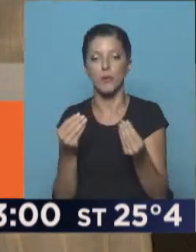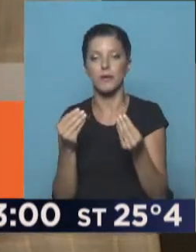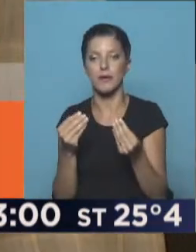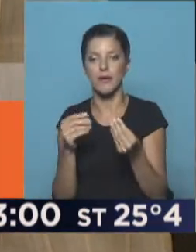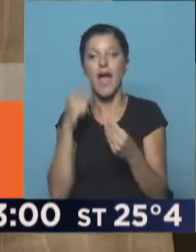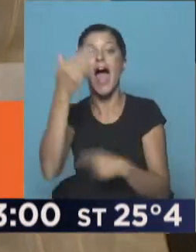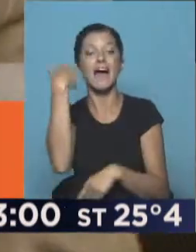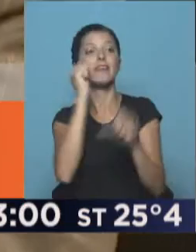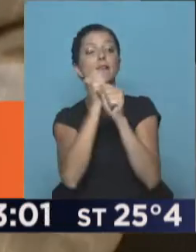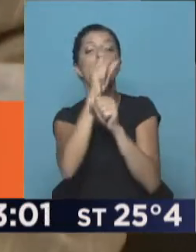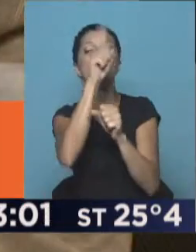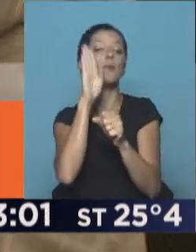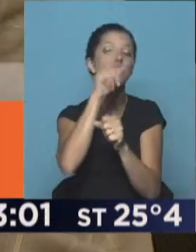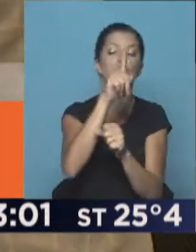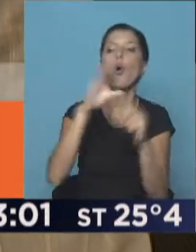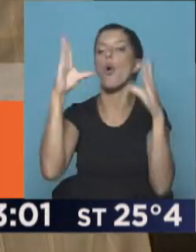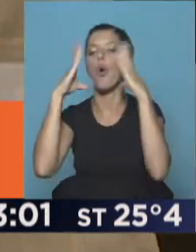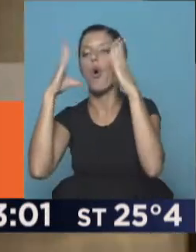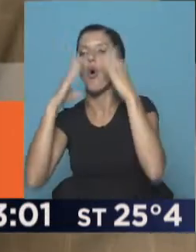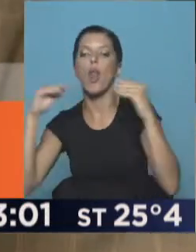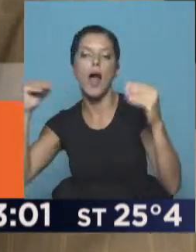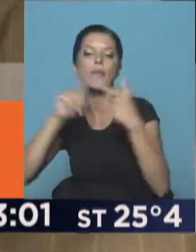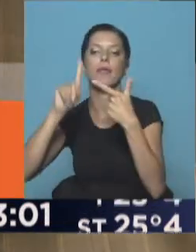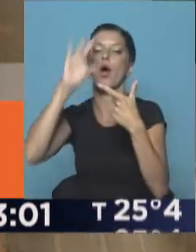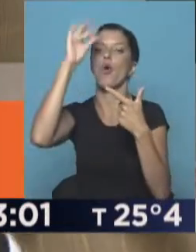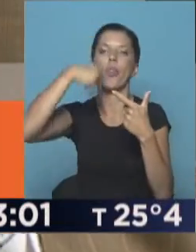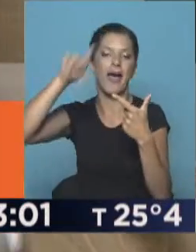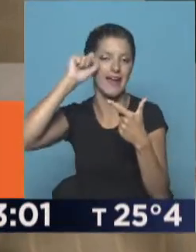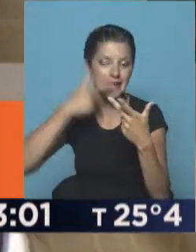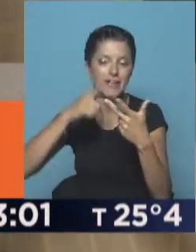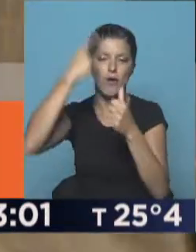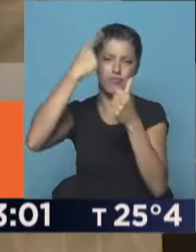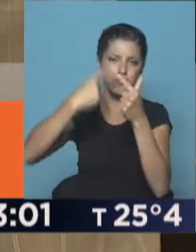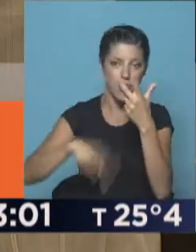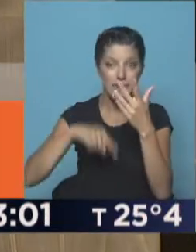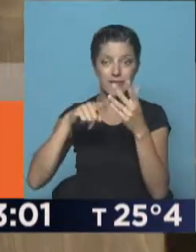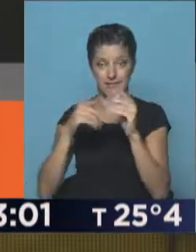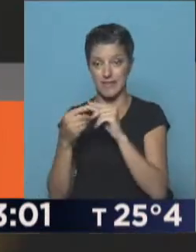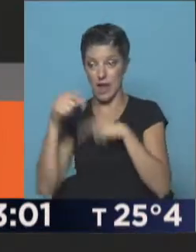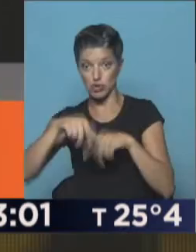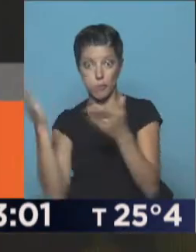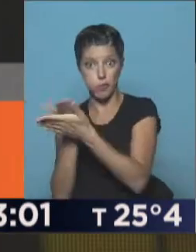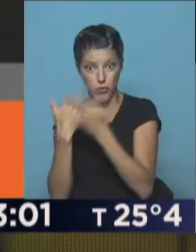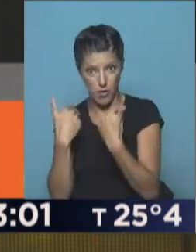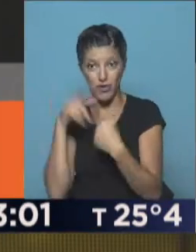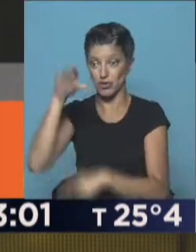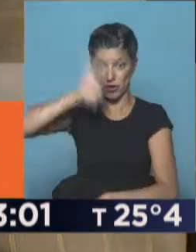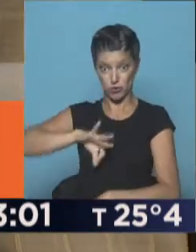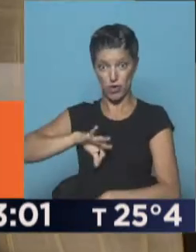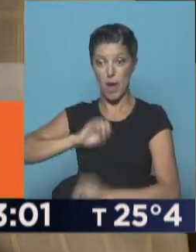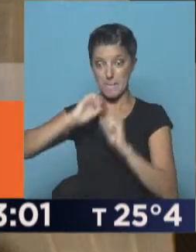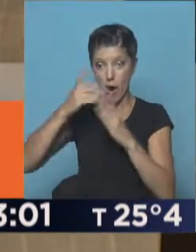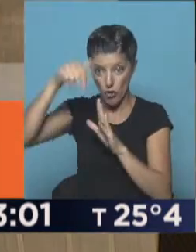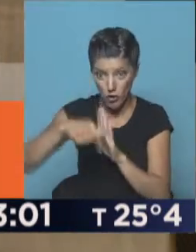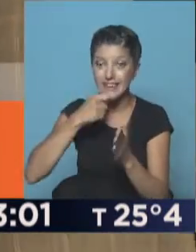trabajo americano y trabajo holandés y trabajo danés y trabajo inglés. Entonces sus sueldos son muchísimo mejores de lo que eran en la antigüedad, aun